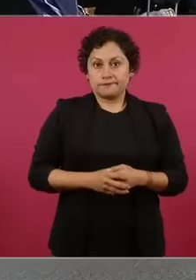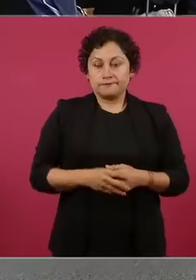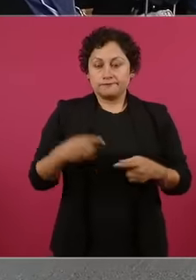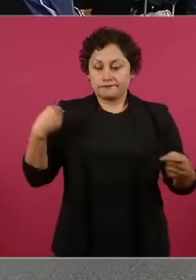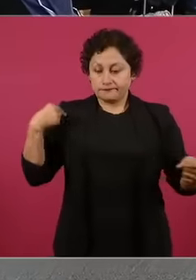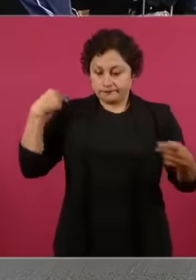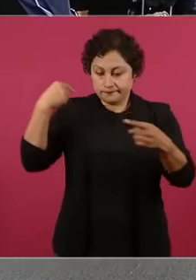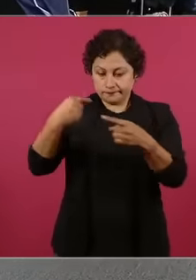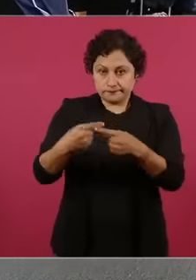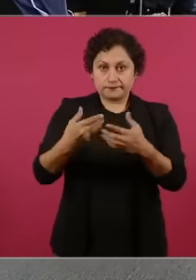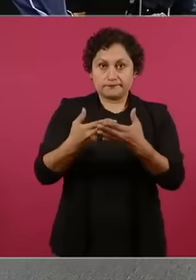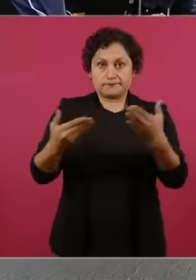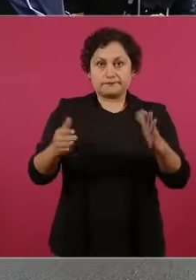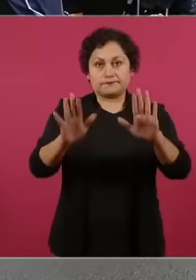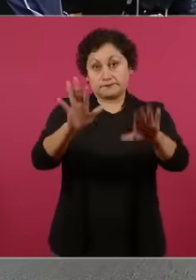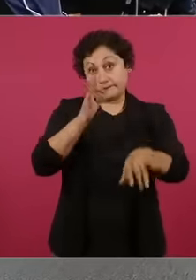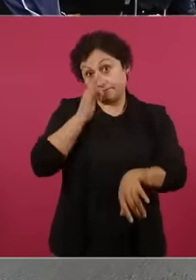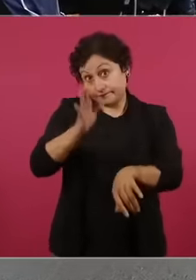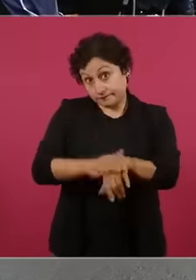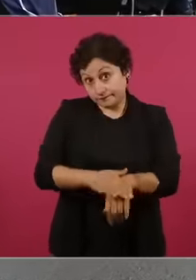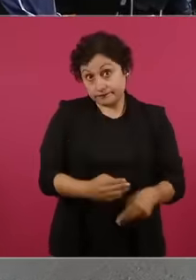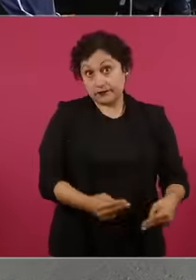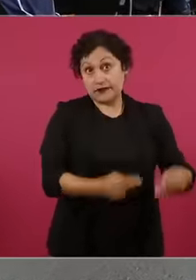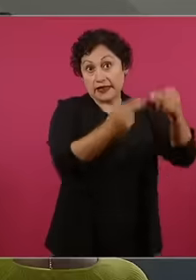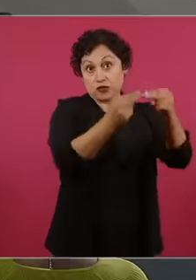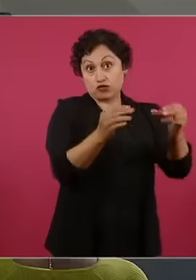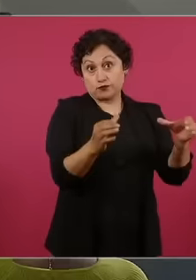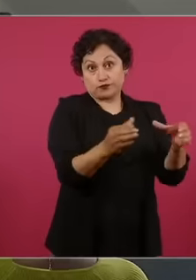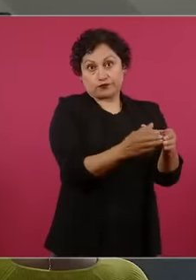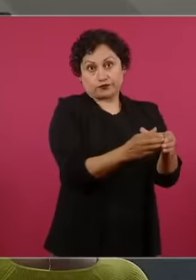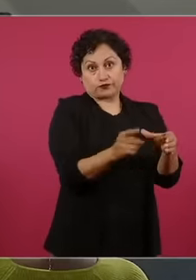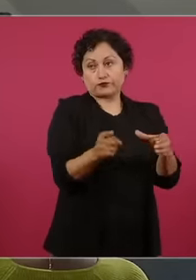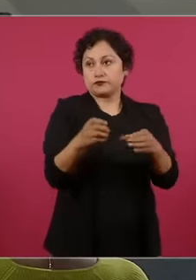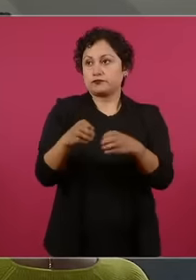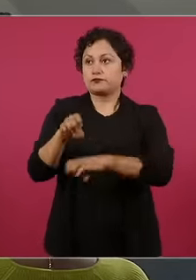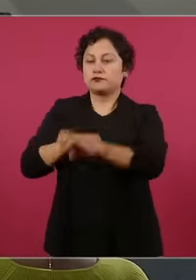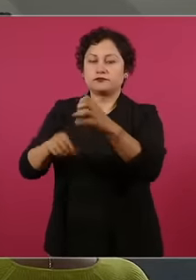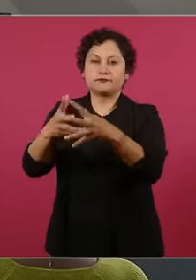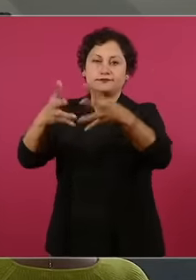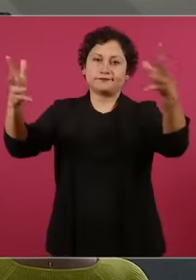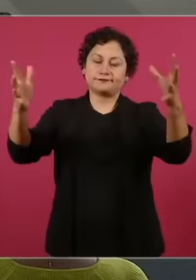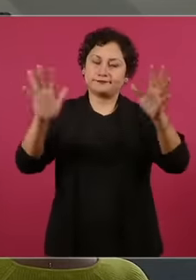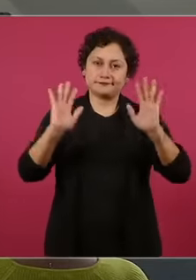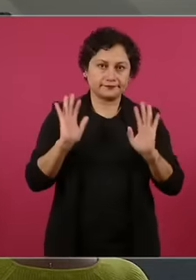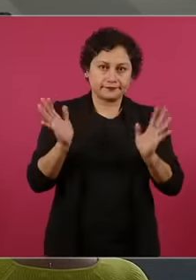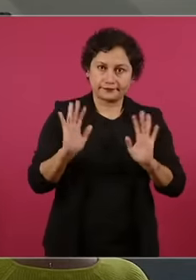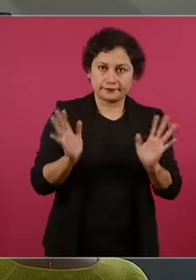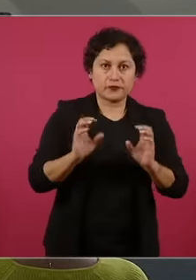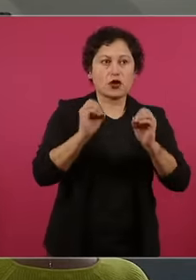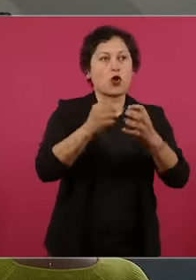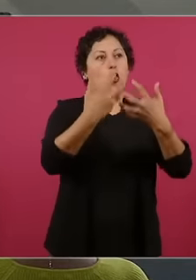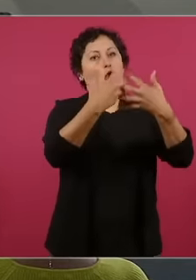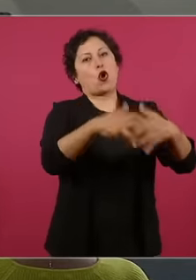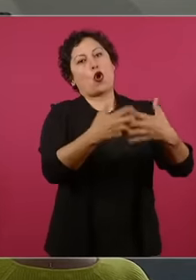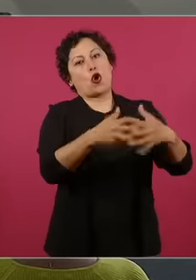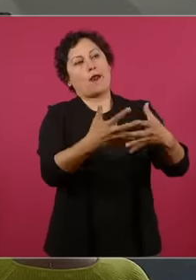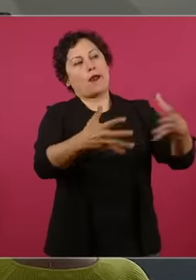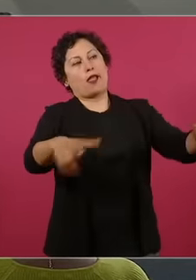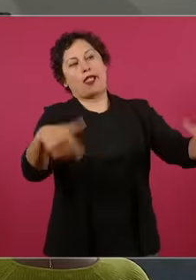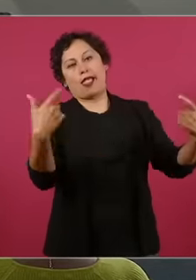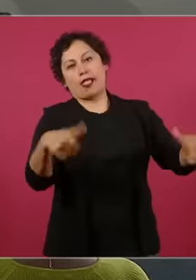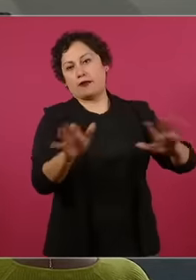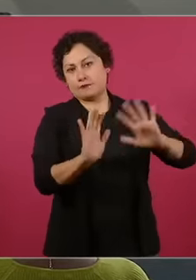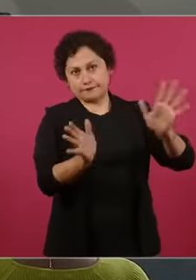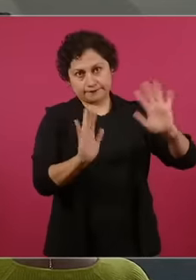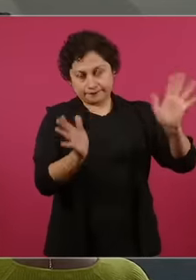menos, le hablo de los pequeños comerciantes, no de las grandes empresas ni las industrias que tienen mucho dinero y